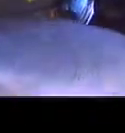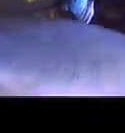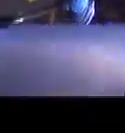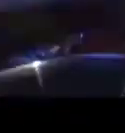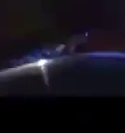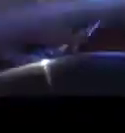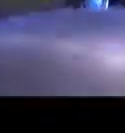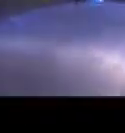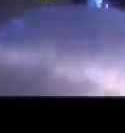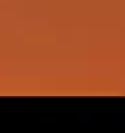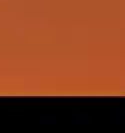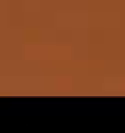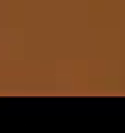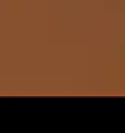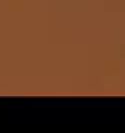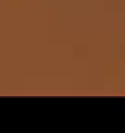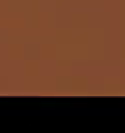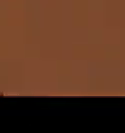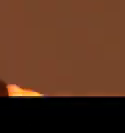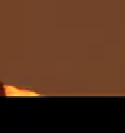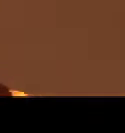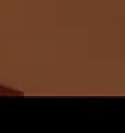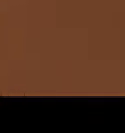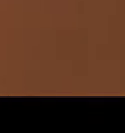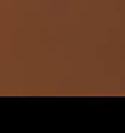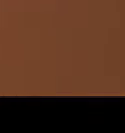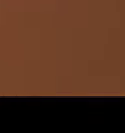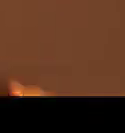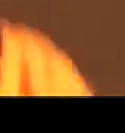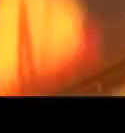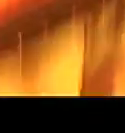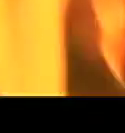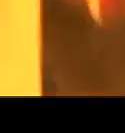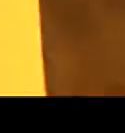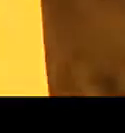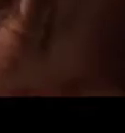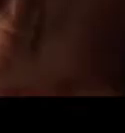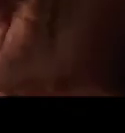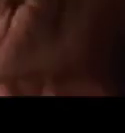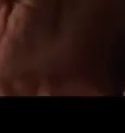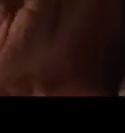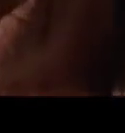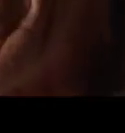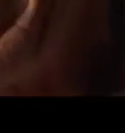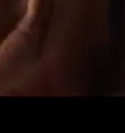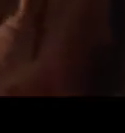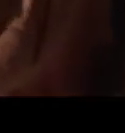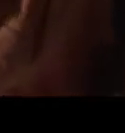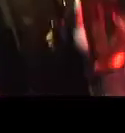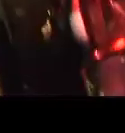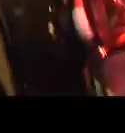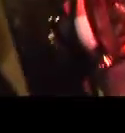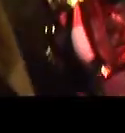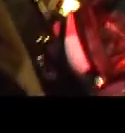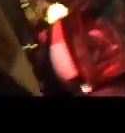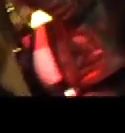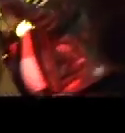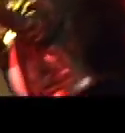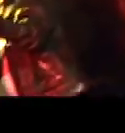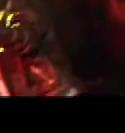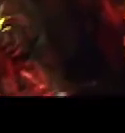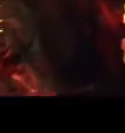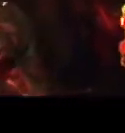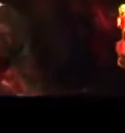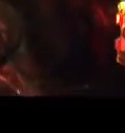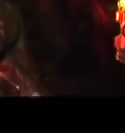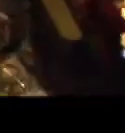Y resulta que nos mandan a nosotros una carta, una oportunidad para terminar con Carlos Santana.